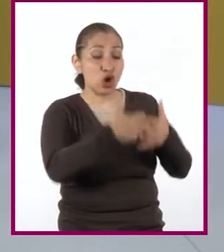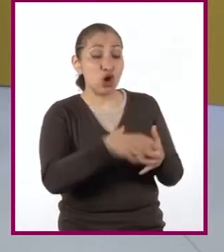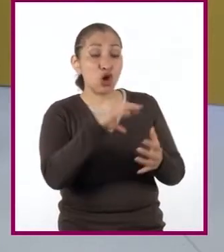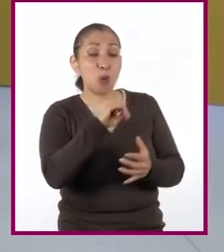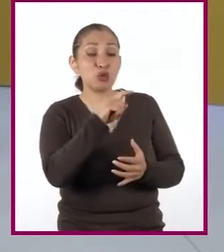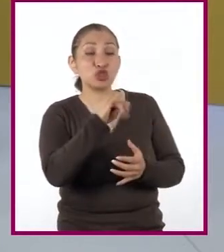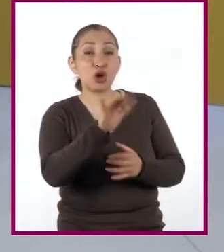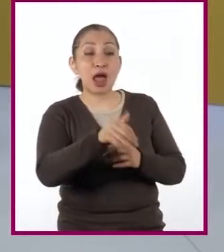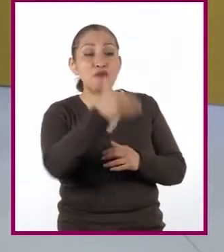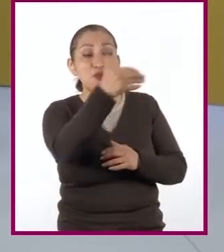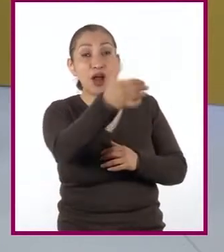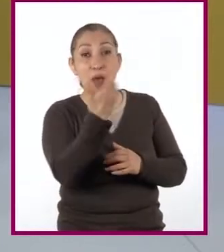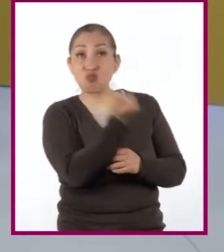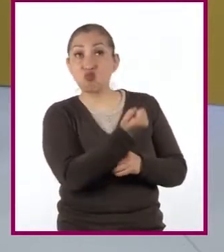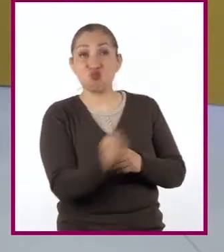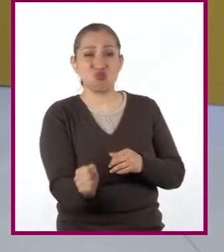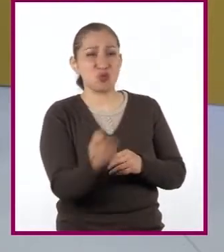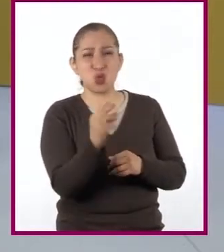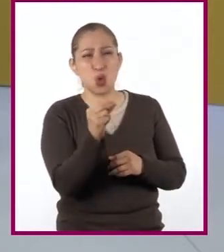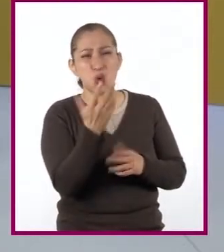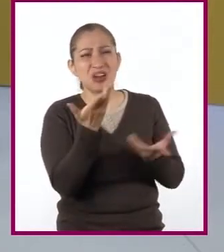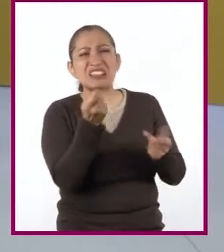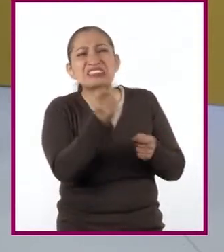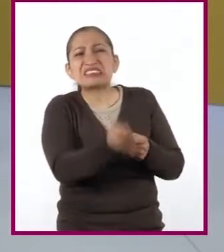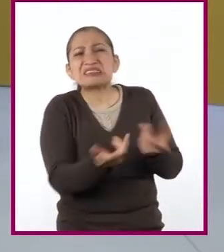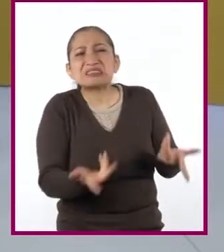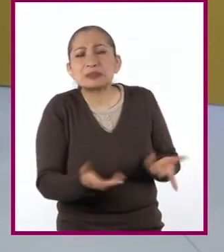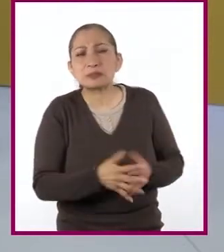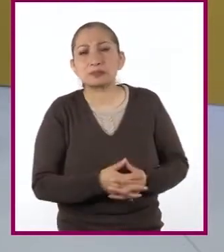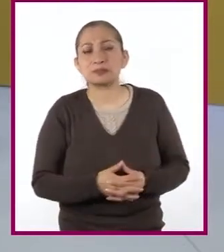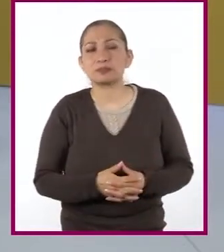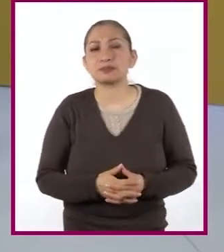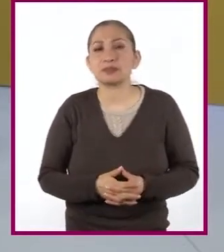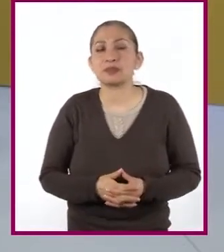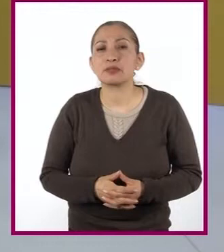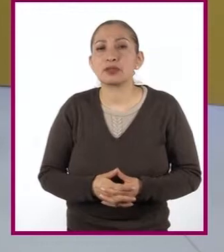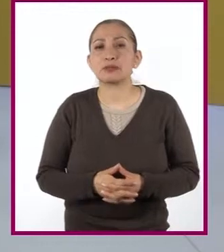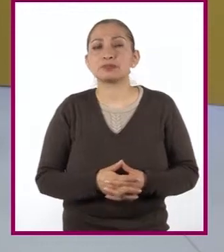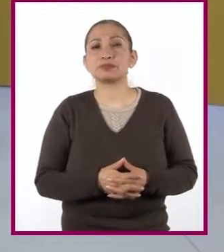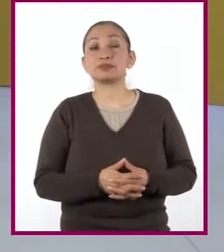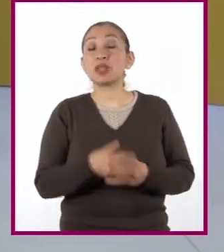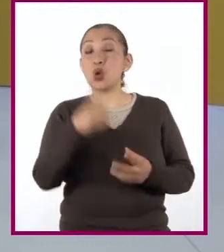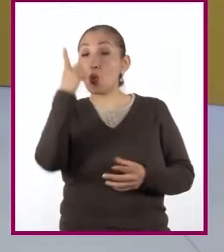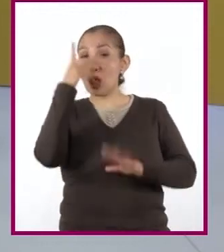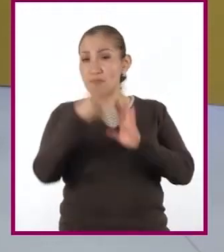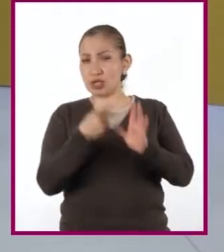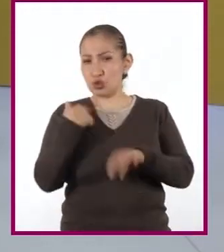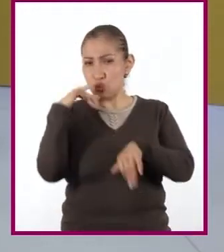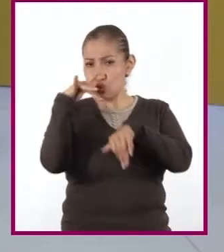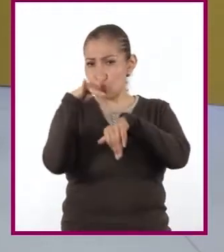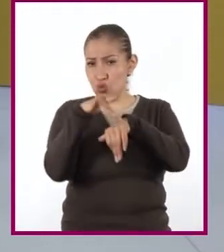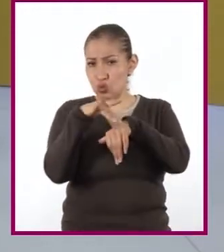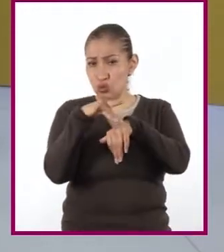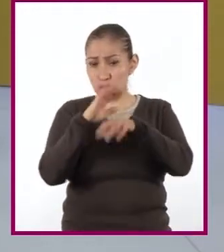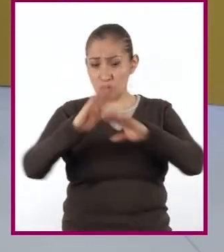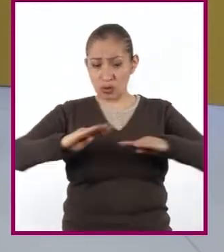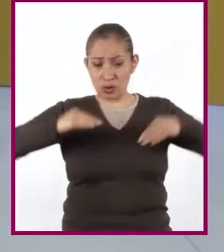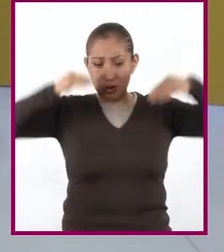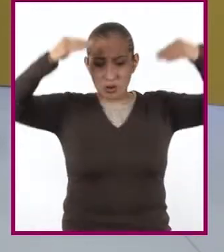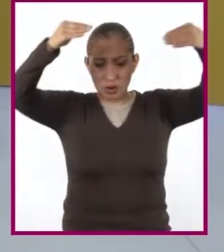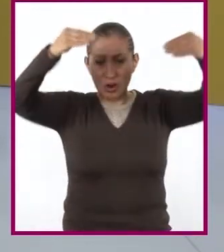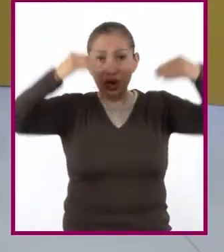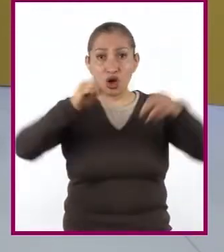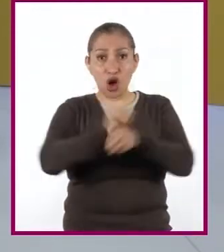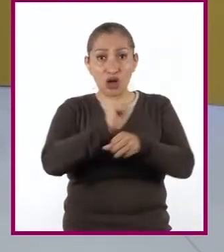combustión externa no eran muy eficientes. ¿Qué quiere decir con eso? ¿Alguna vez has tocado el cofre de un